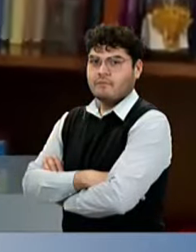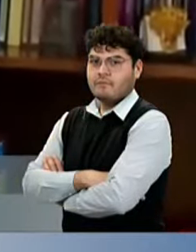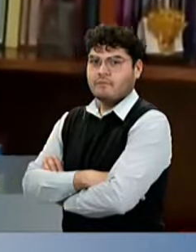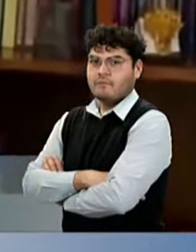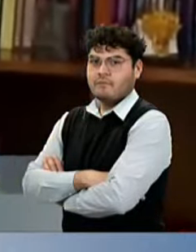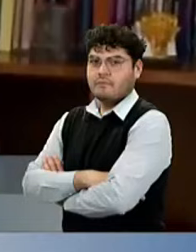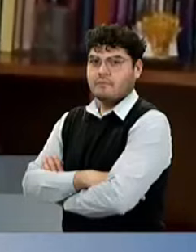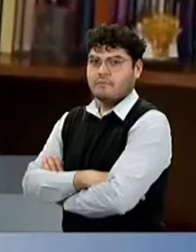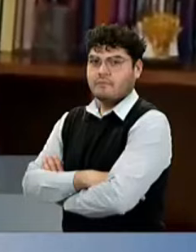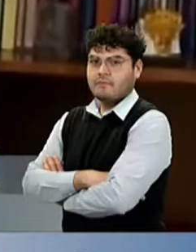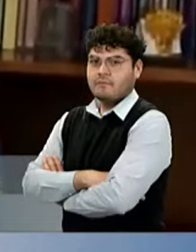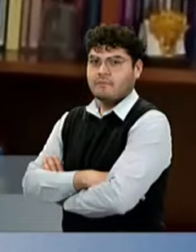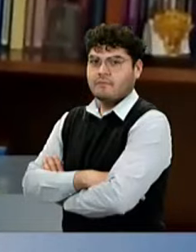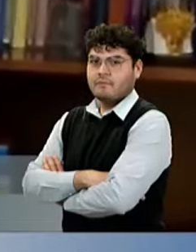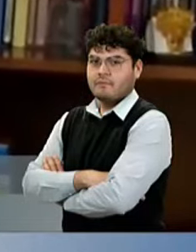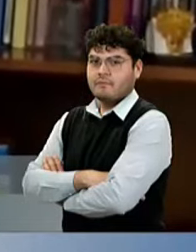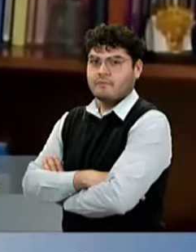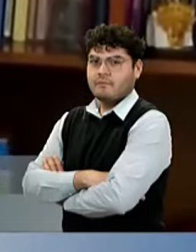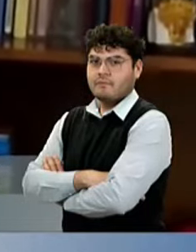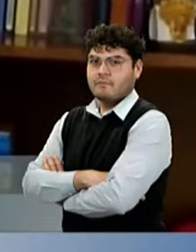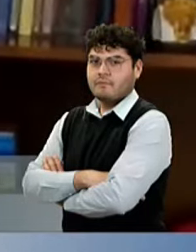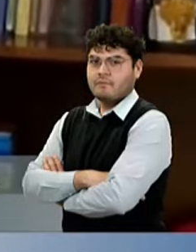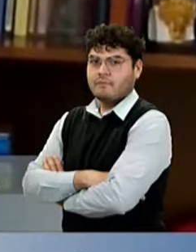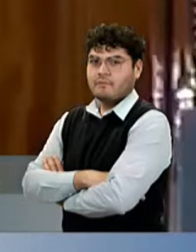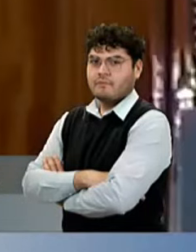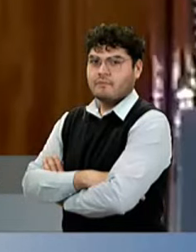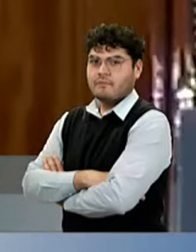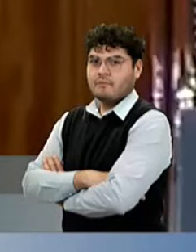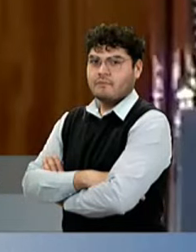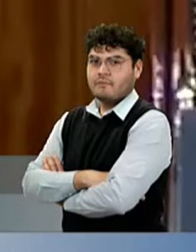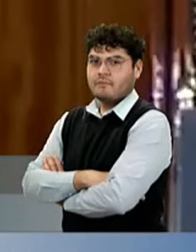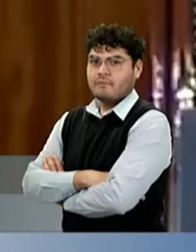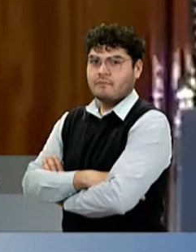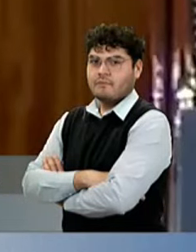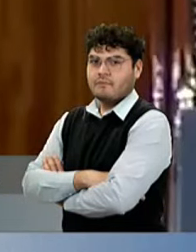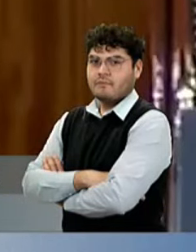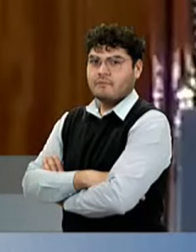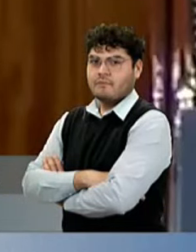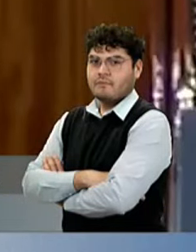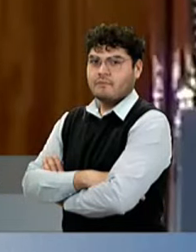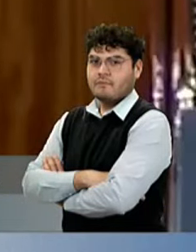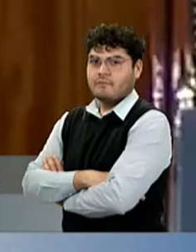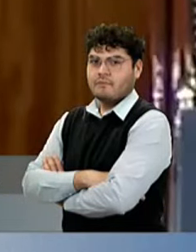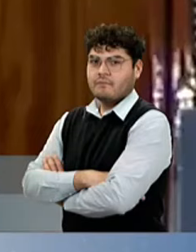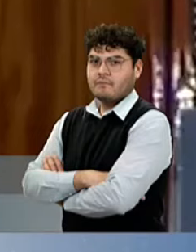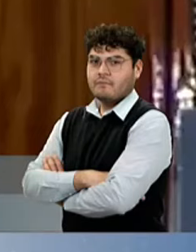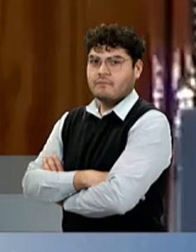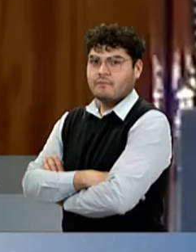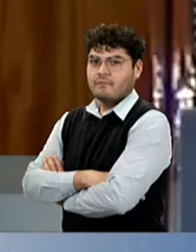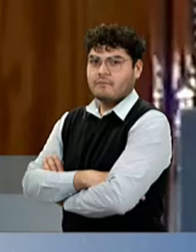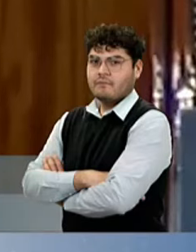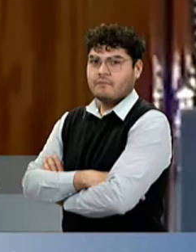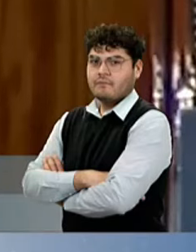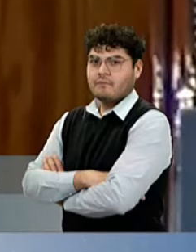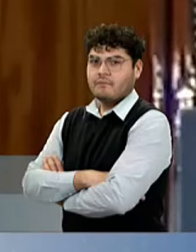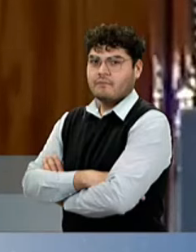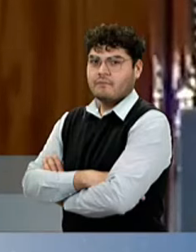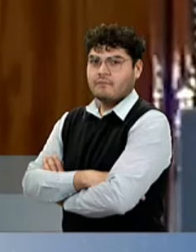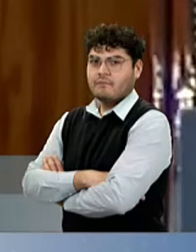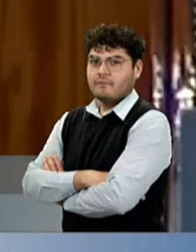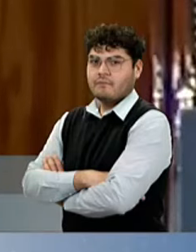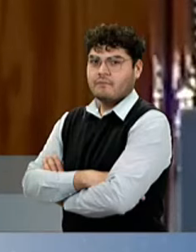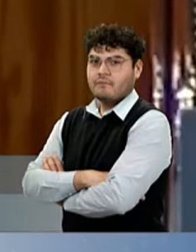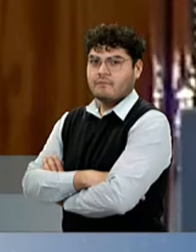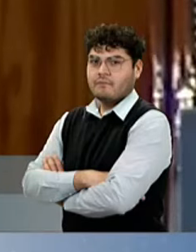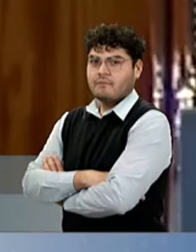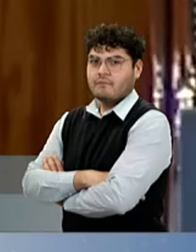Sauer, Octavio Zufán, sostuvo que la comparecencia de su cliente ante los persecutores que se espera para esta jornada será para